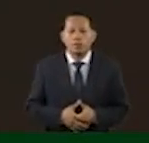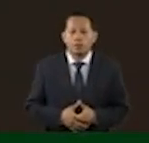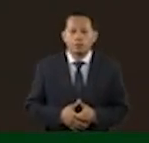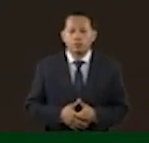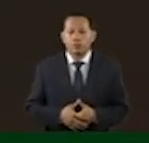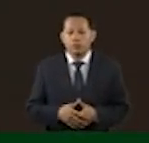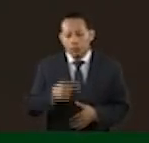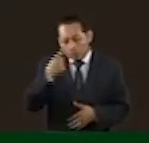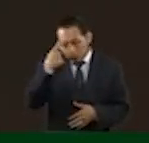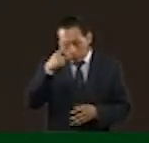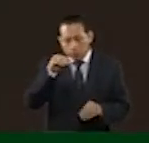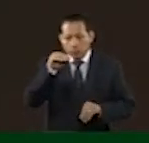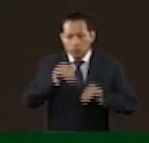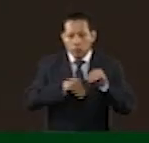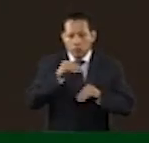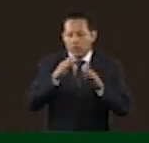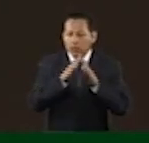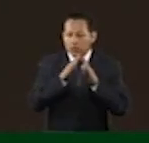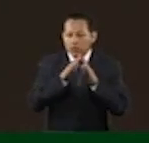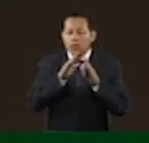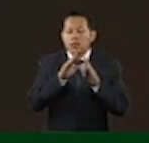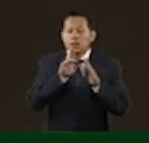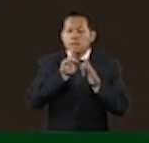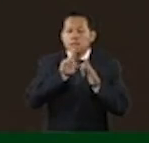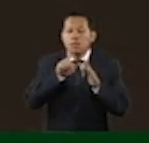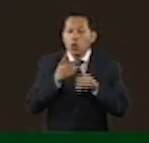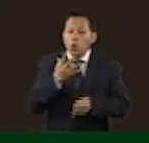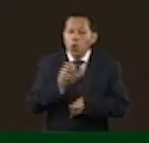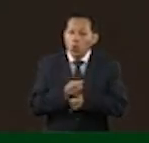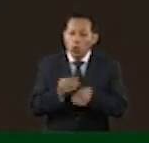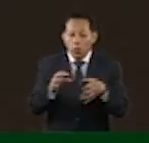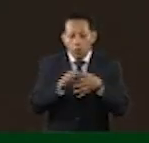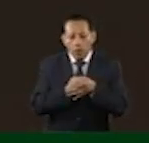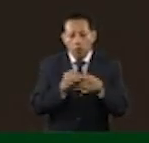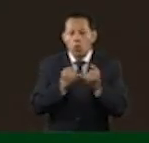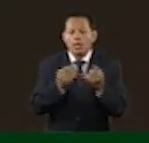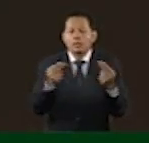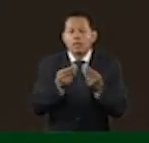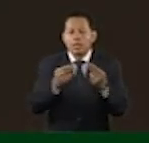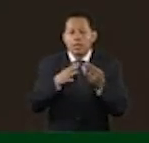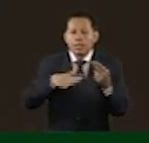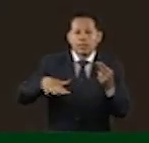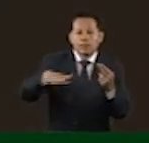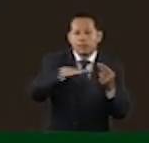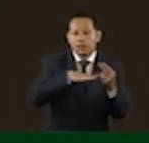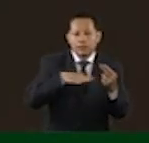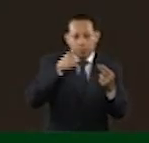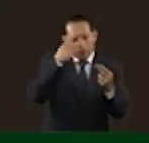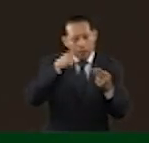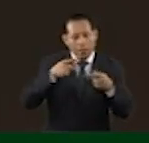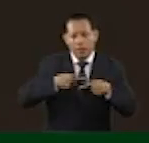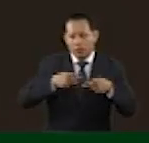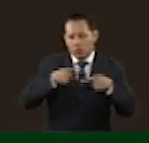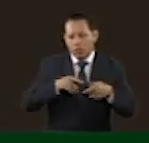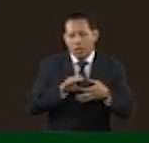Hacia la construcción de viviendas mejor adaptadas y acorde a las necesidades físicas de toda la